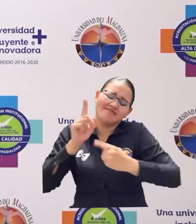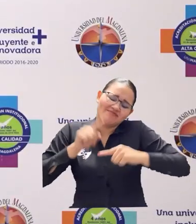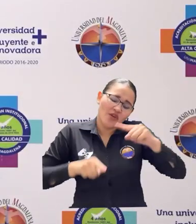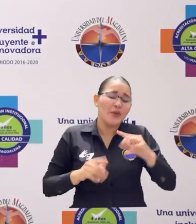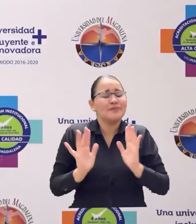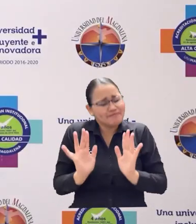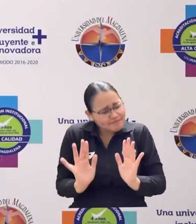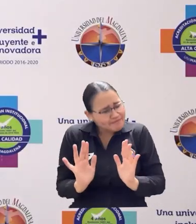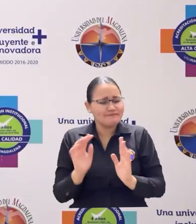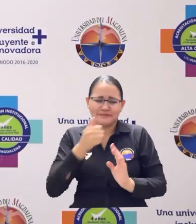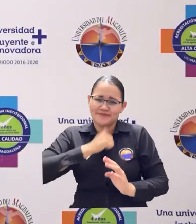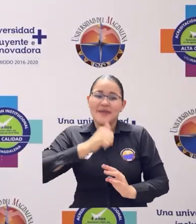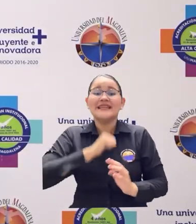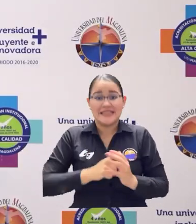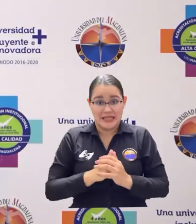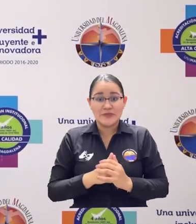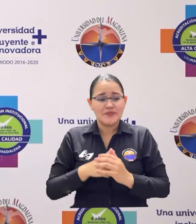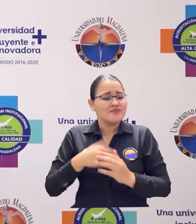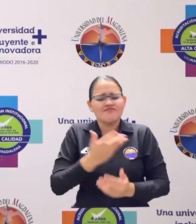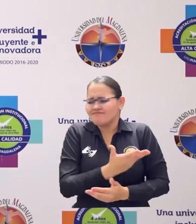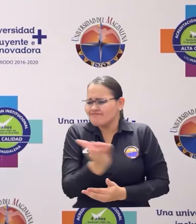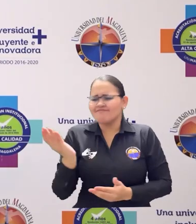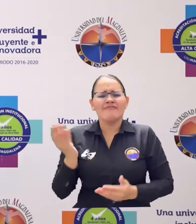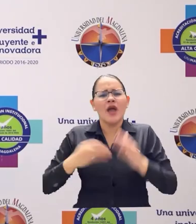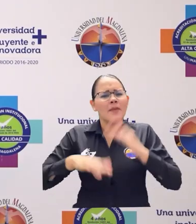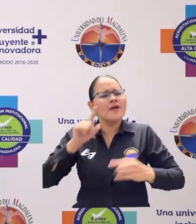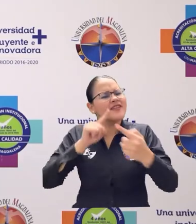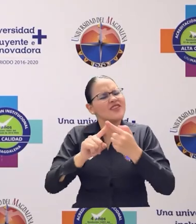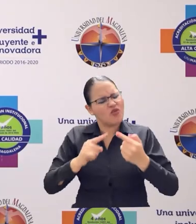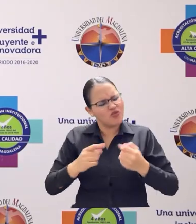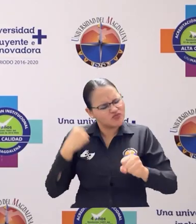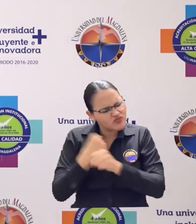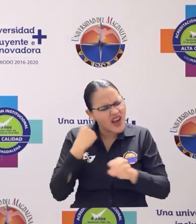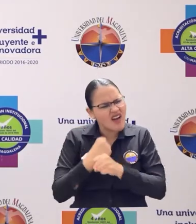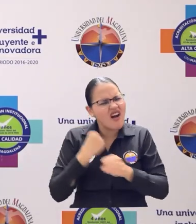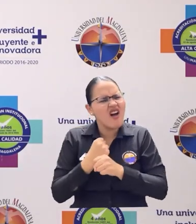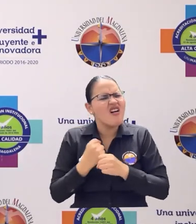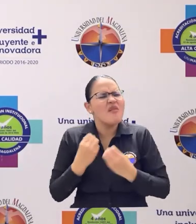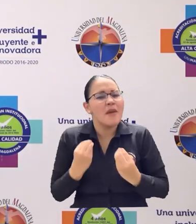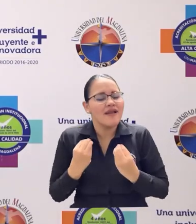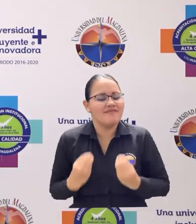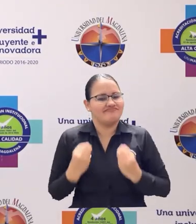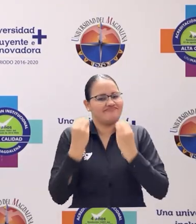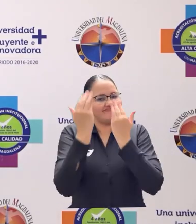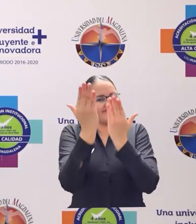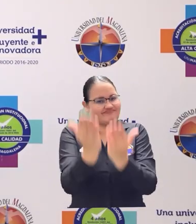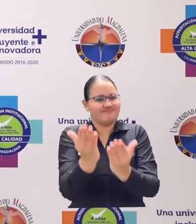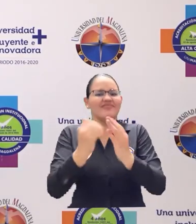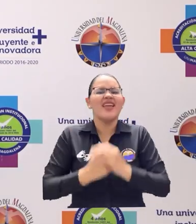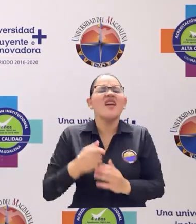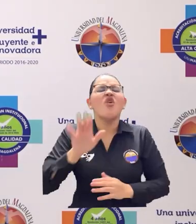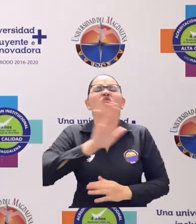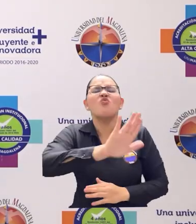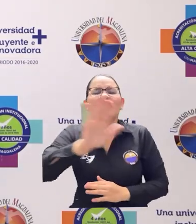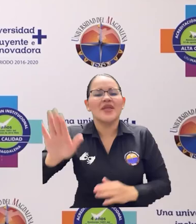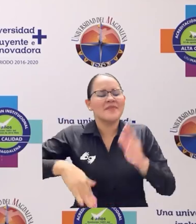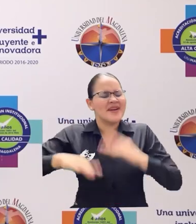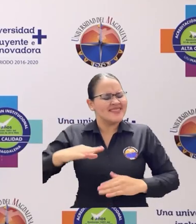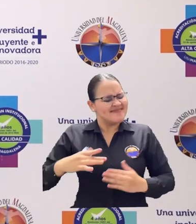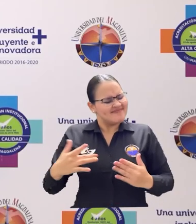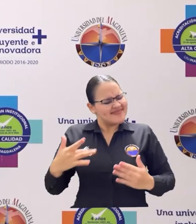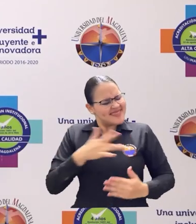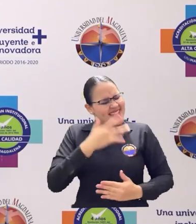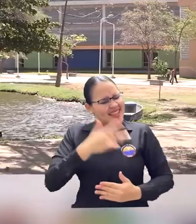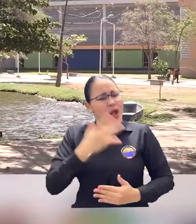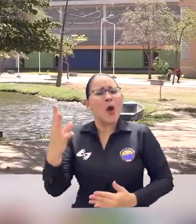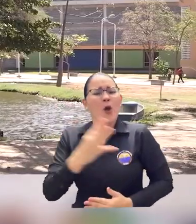estamos cumpliéndole para garantizar su derecho a la educación. Aquí estamos trabajando incansablemente para que tengan la mejor experiencia formativa de su